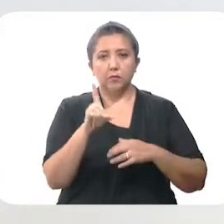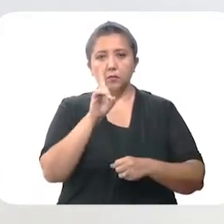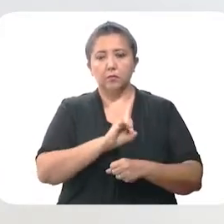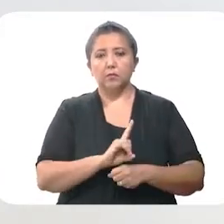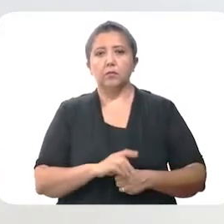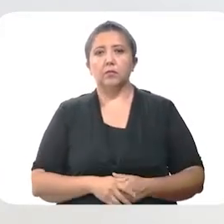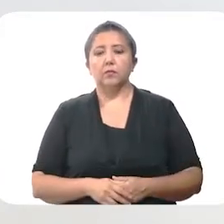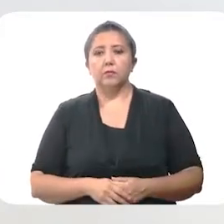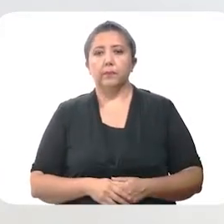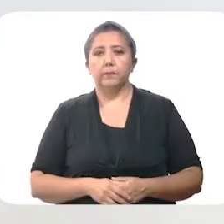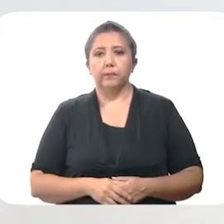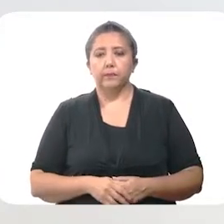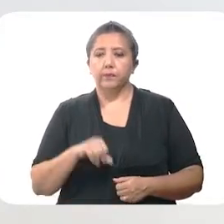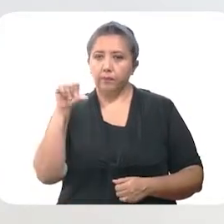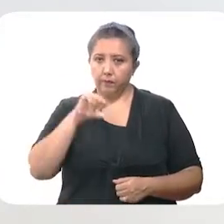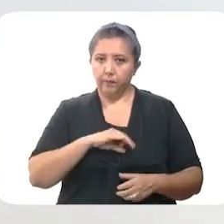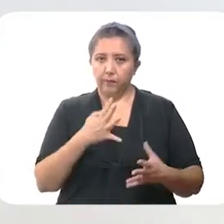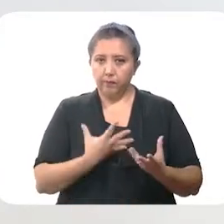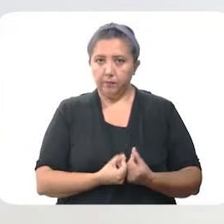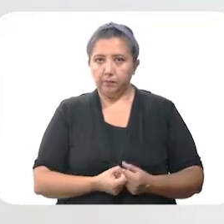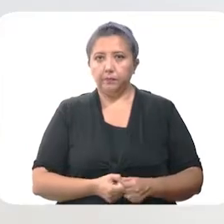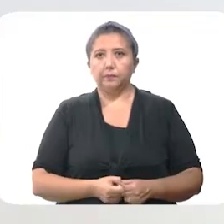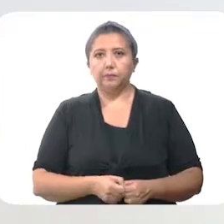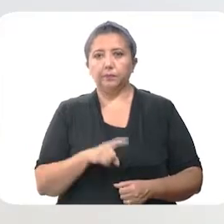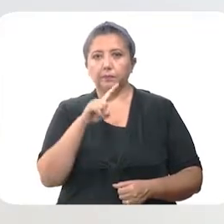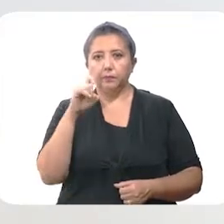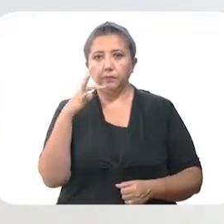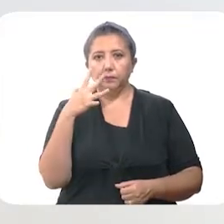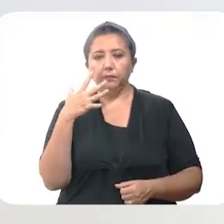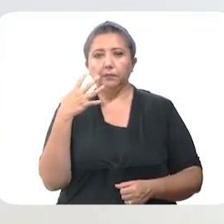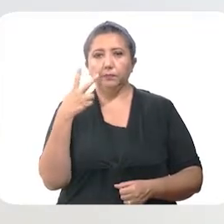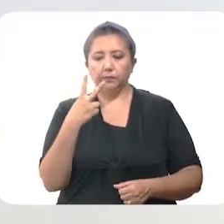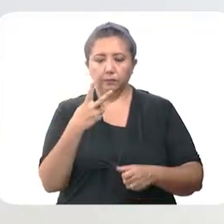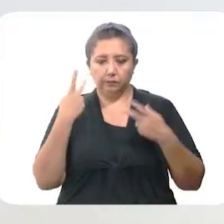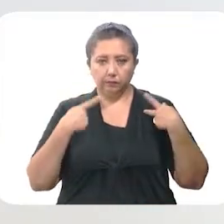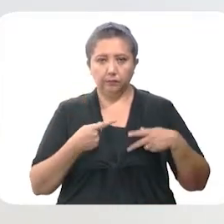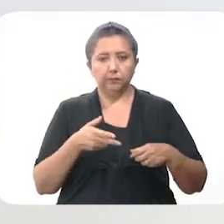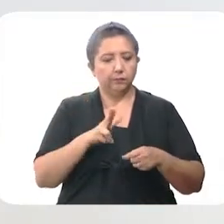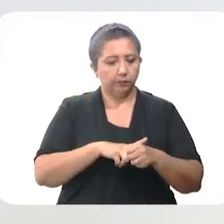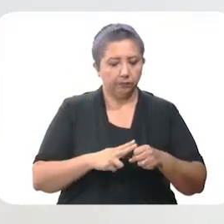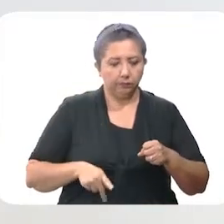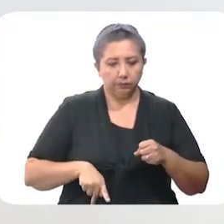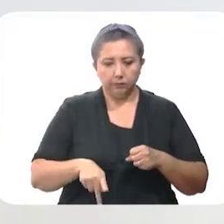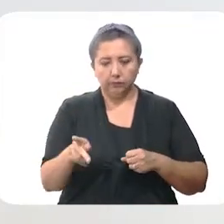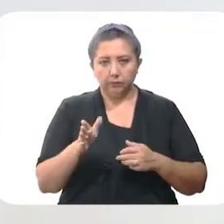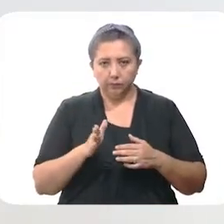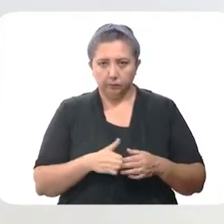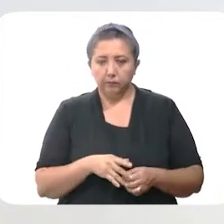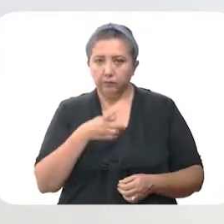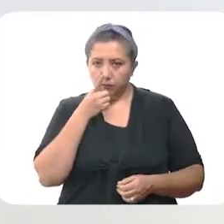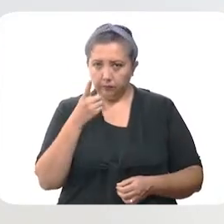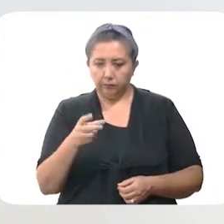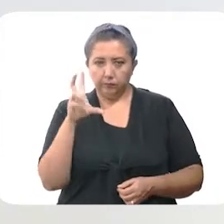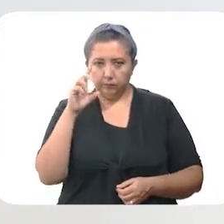hospitalaria y los ingresos diarios. El día de hoy tenemos 152 pacientes en hospitales públicos.